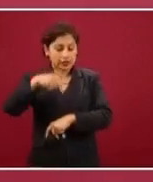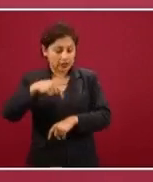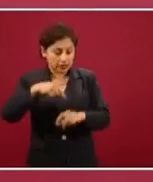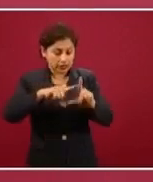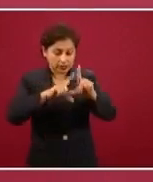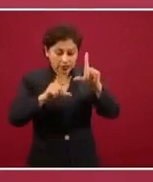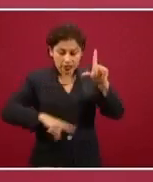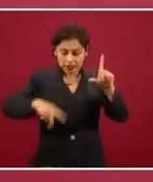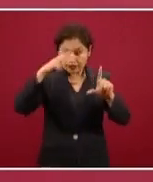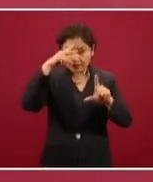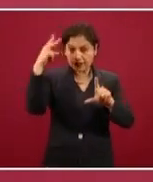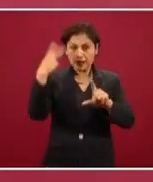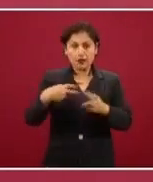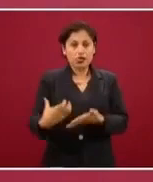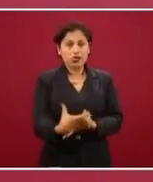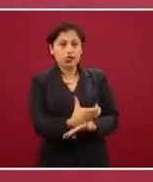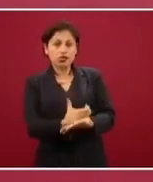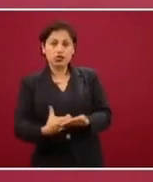conquista,